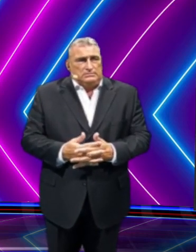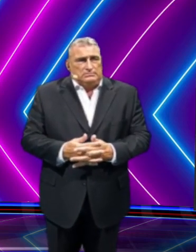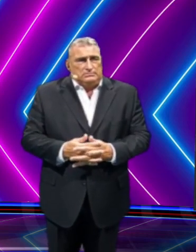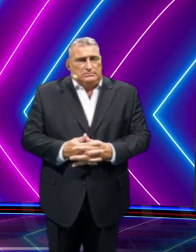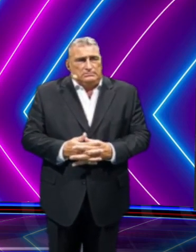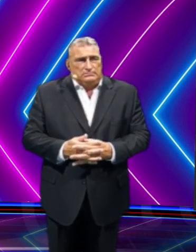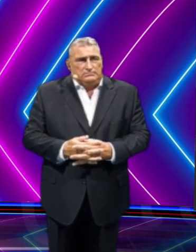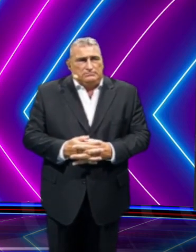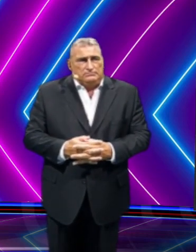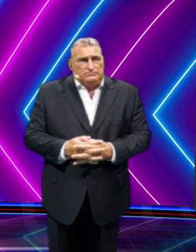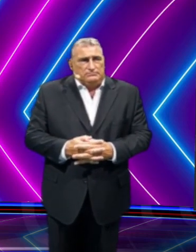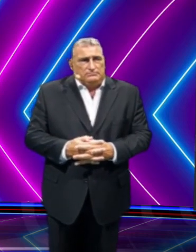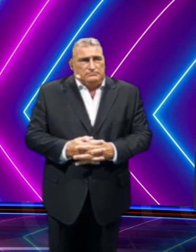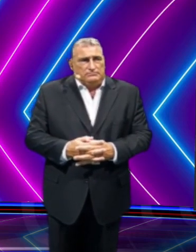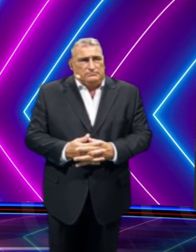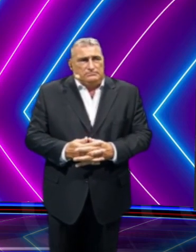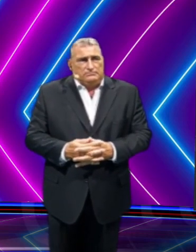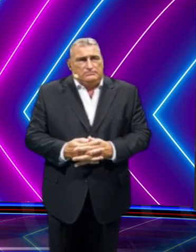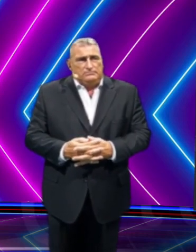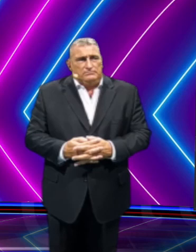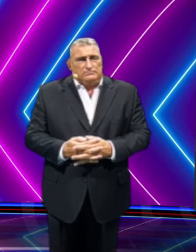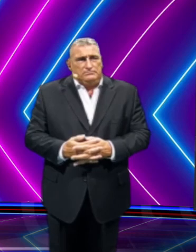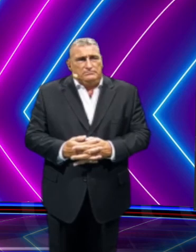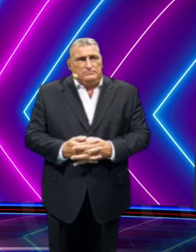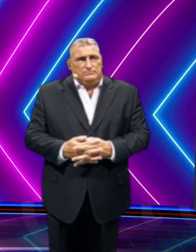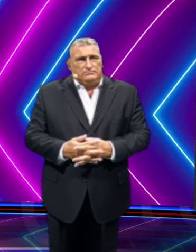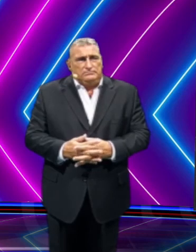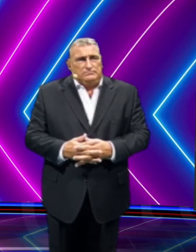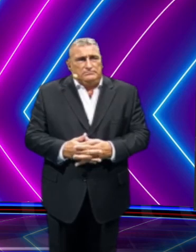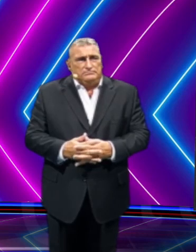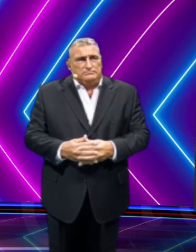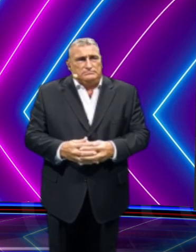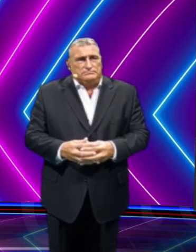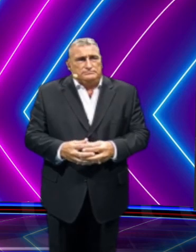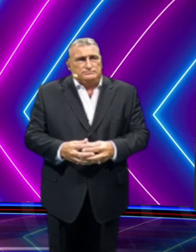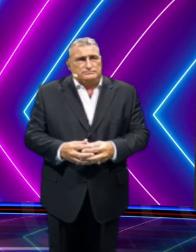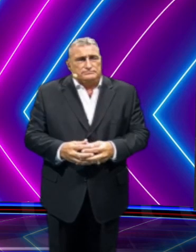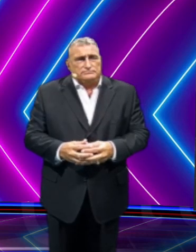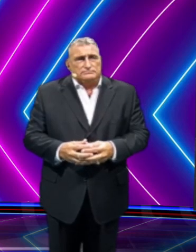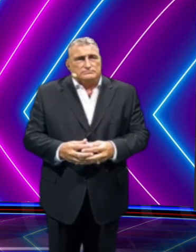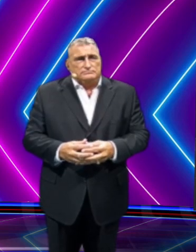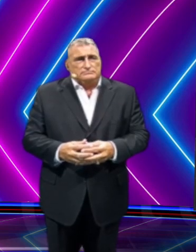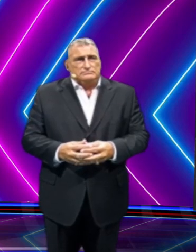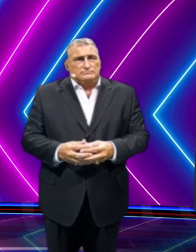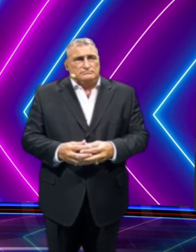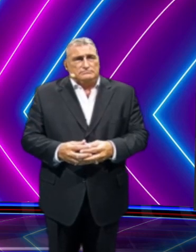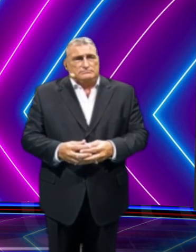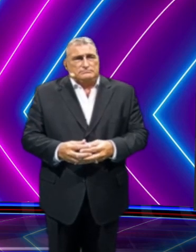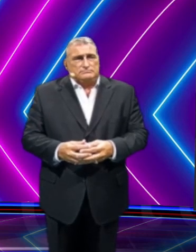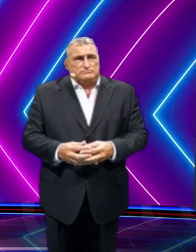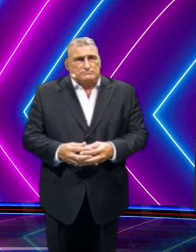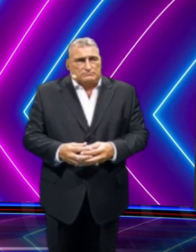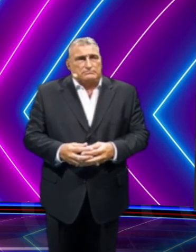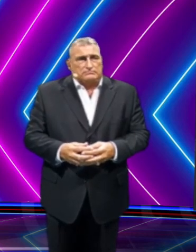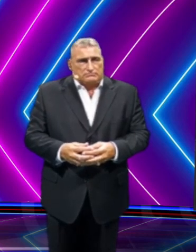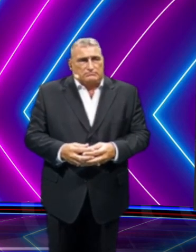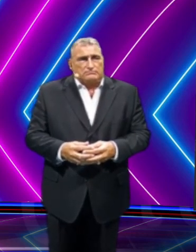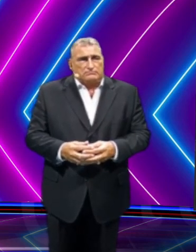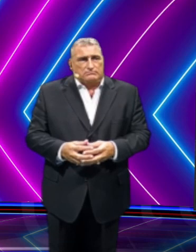Sí, ¿qué no pasó, qué pasaba hace unos años cuando no estaba todo el boom de internet? A ver, uno podía decir cosas y quedaban en el